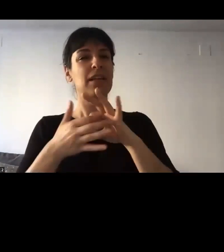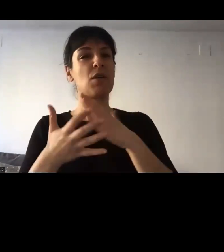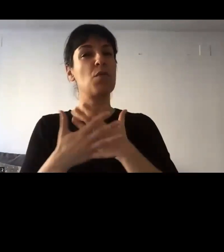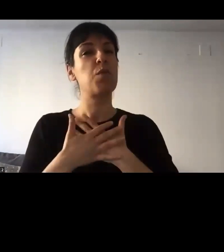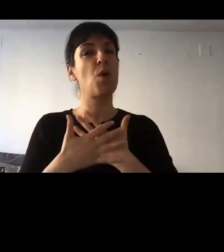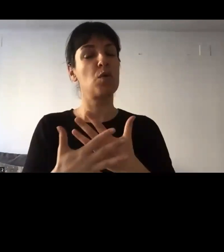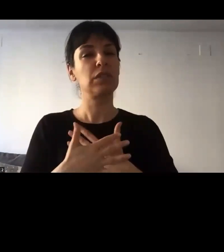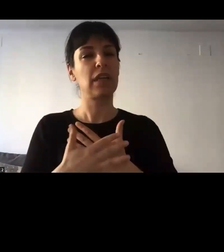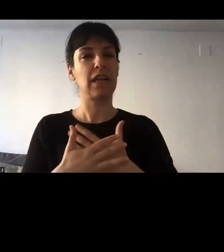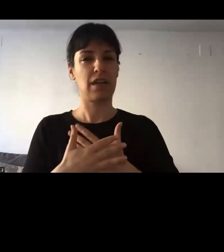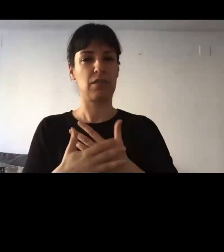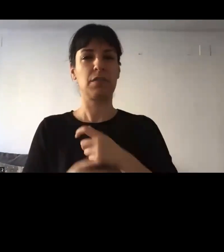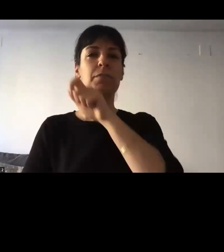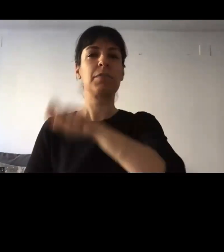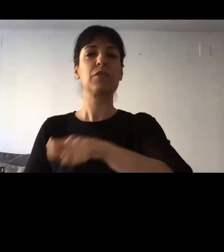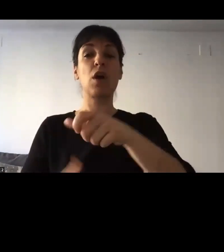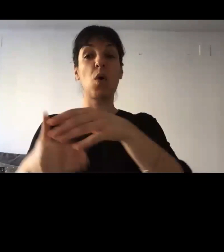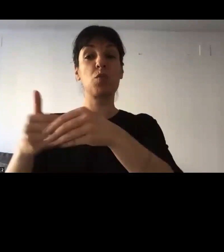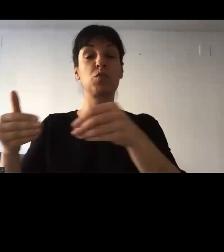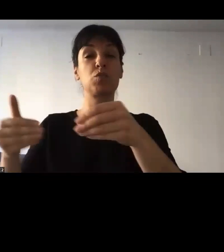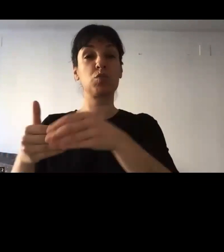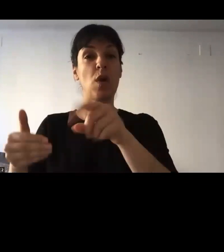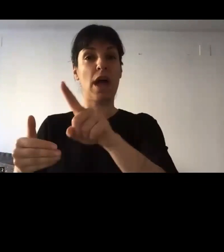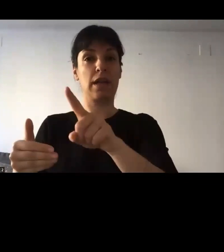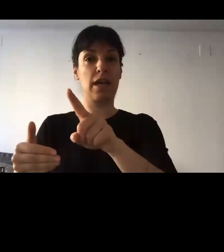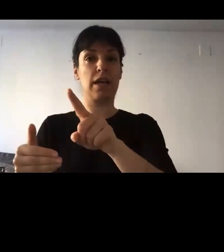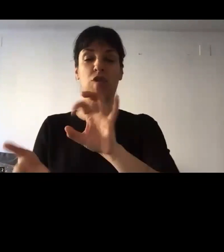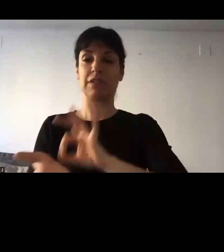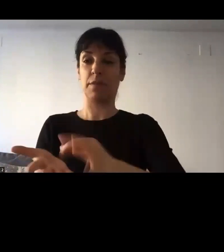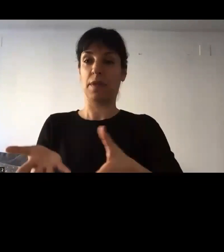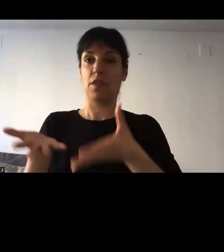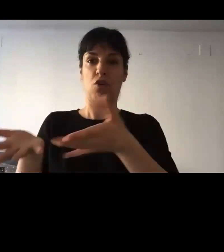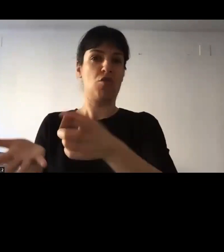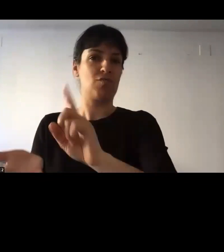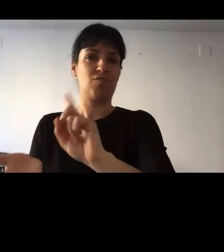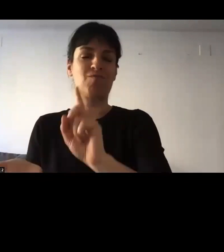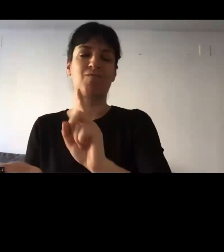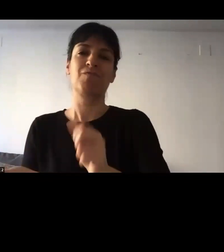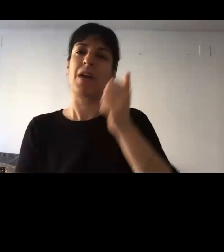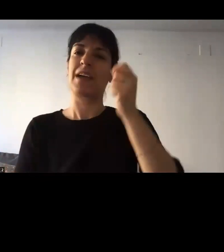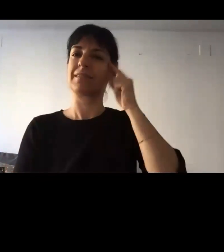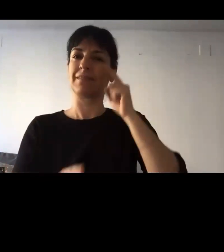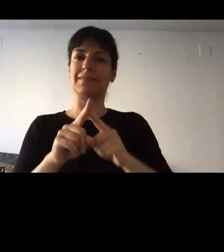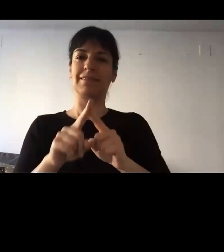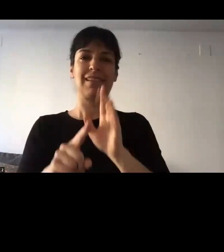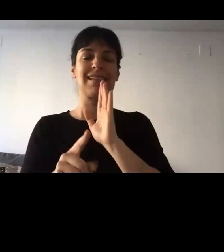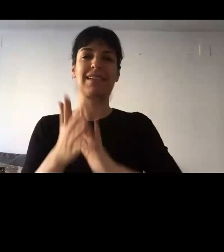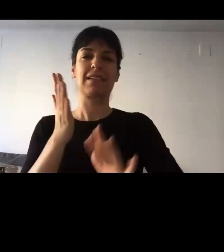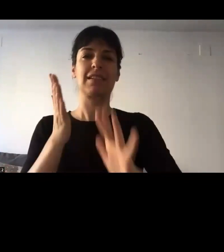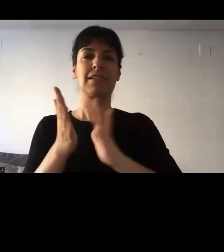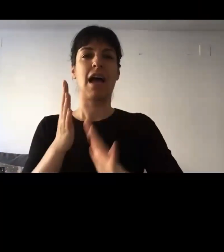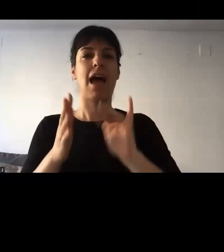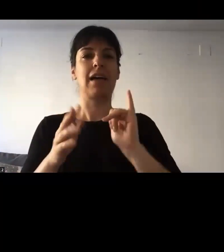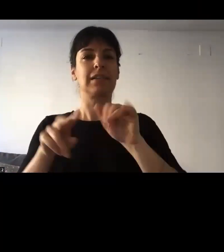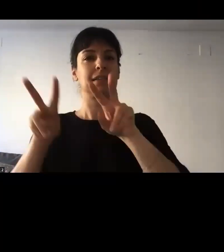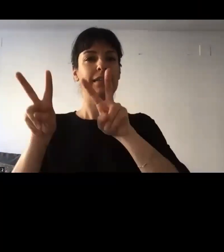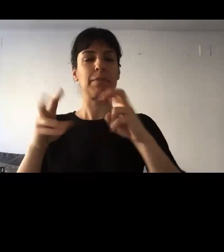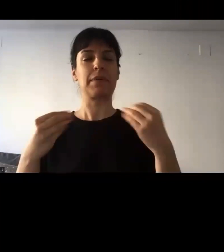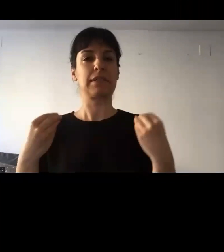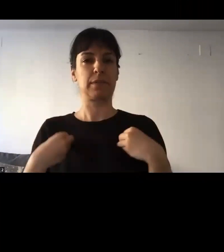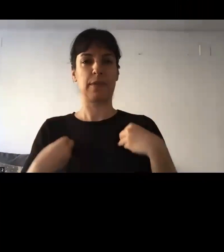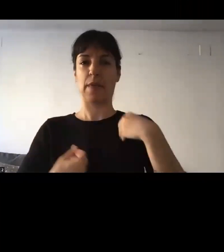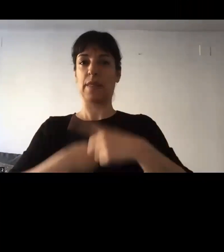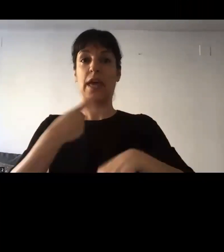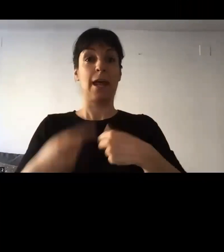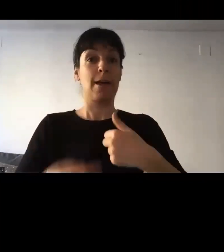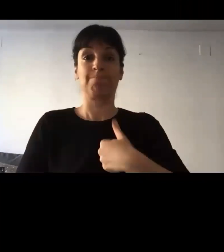las personas usuarias o que reciben el servicio, sí que es cierto que, bueno, como os he comentado, hay temas de la vida diaria que yo no puedo